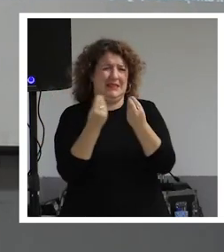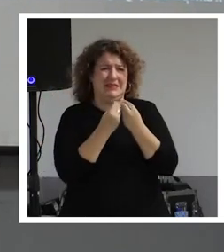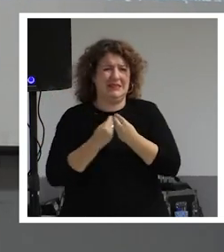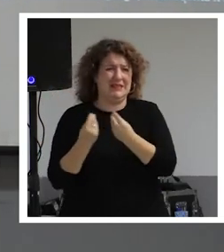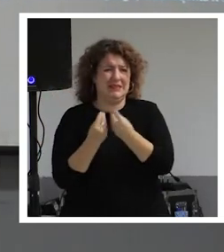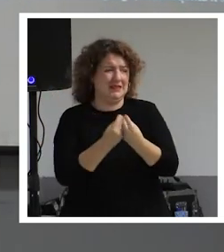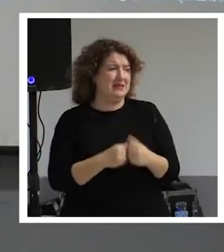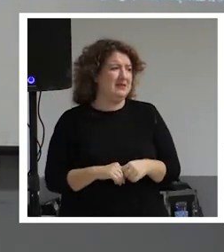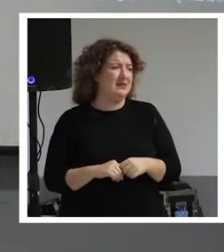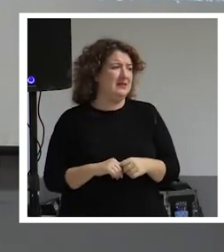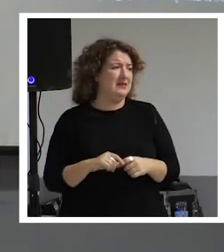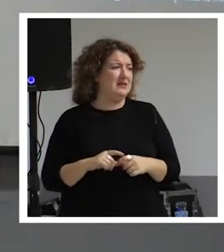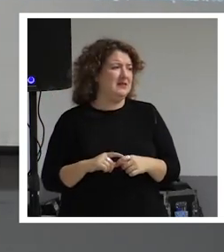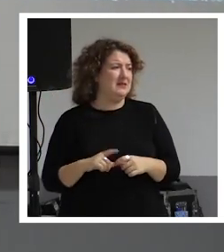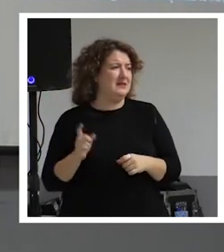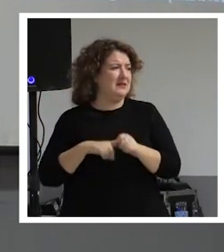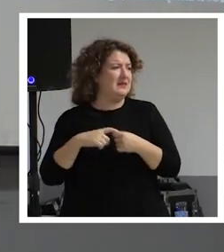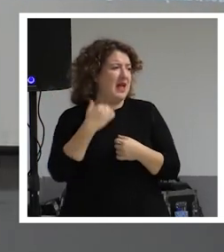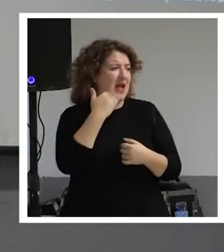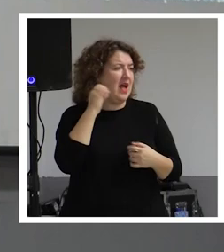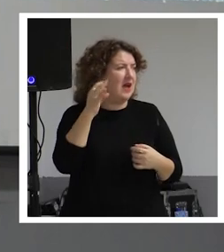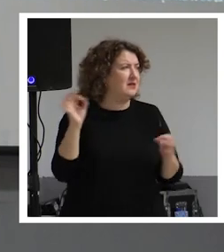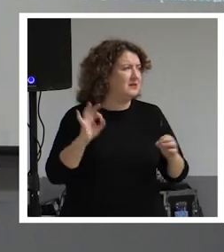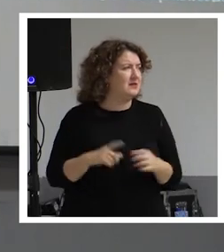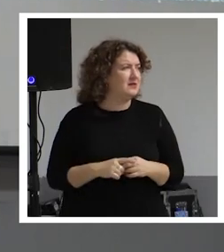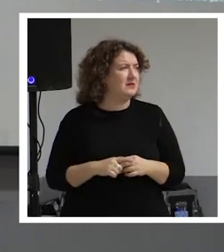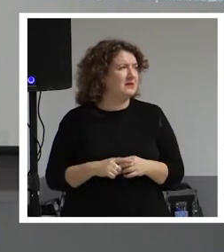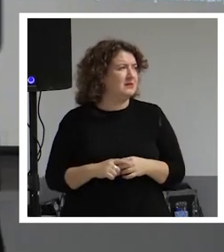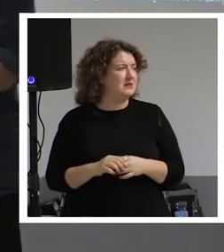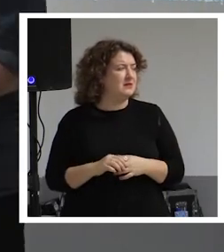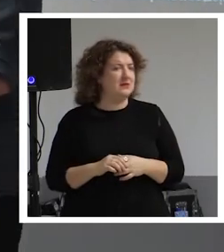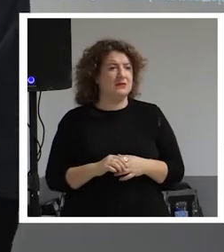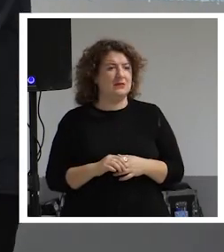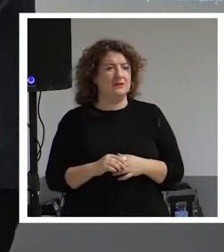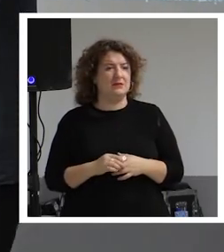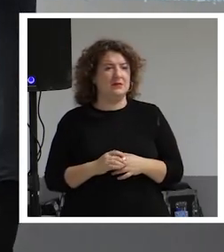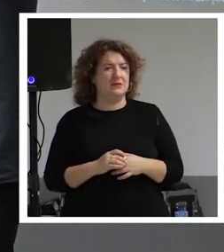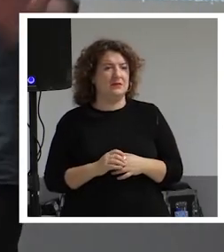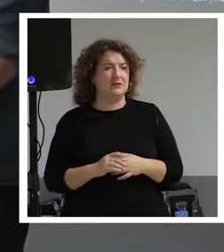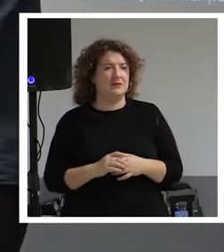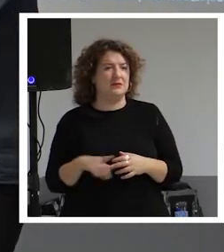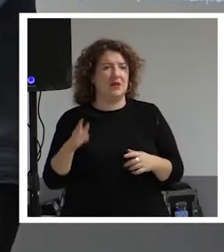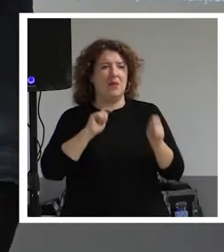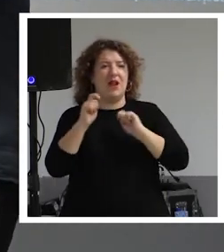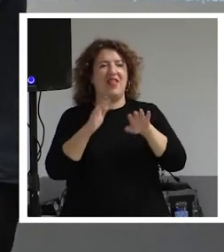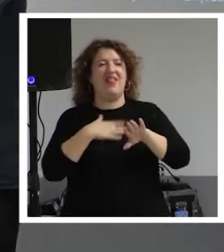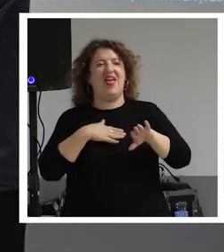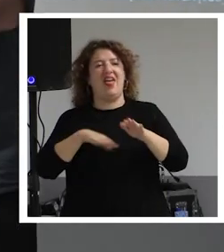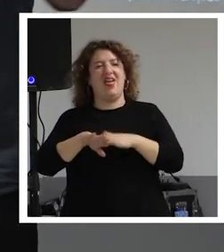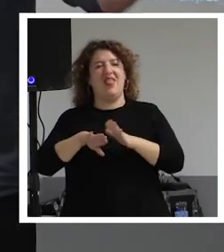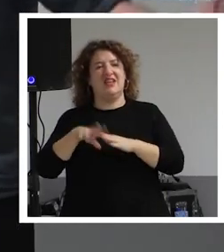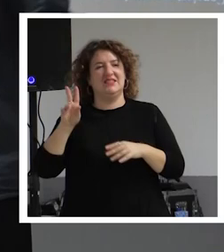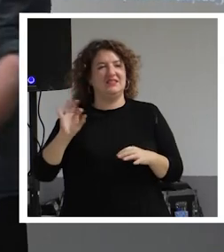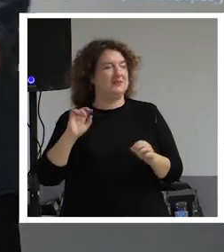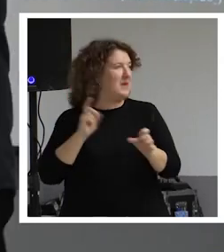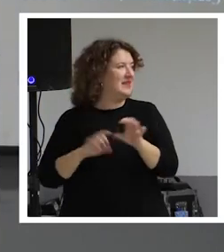Pero además porque en ese momento no era necesario porque las asambleas barriales estaban llenas repletas todo el mundo